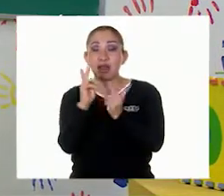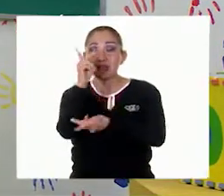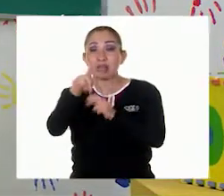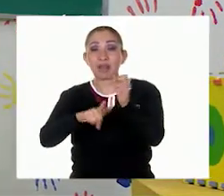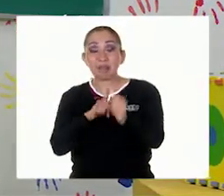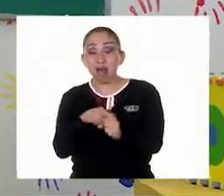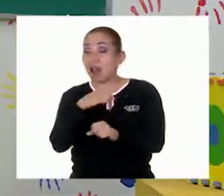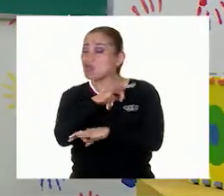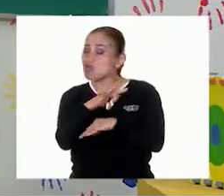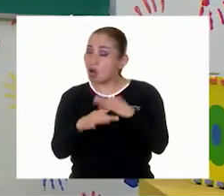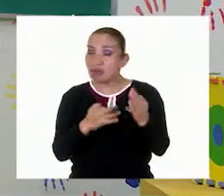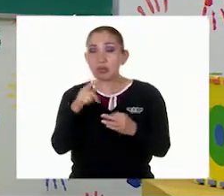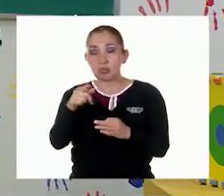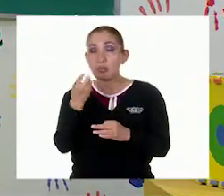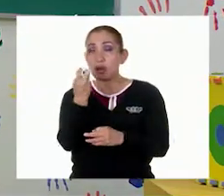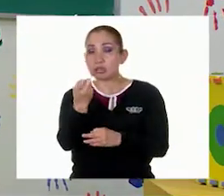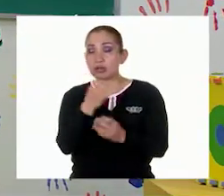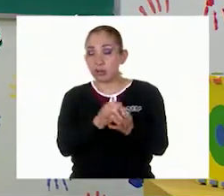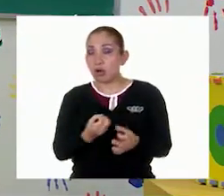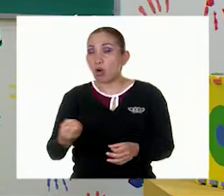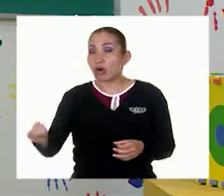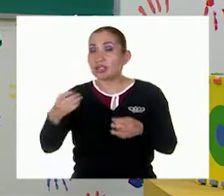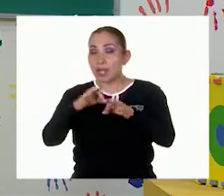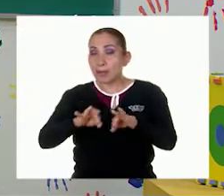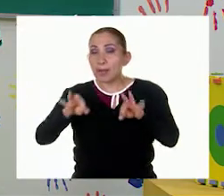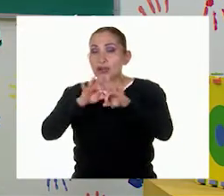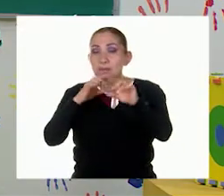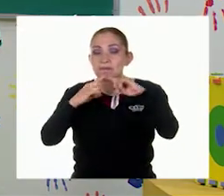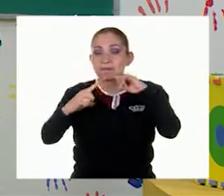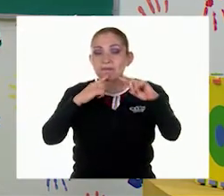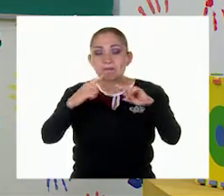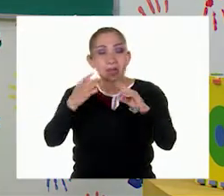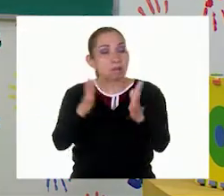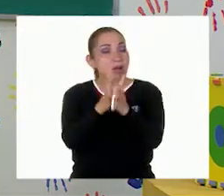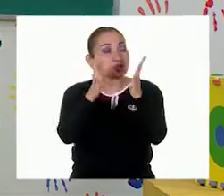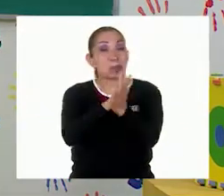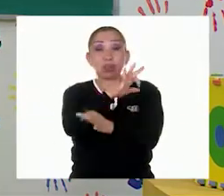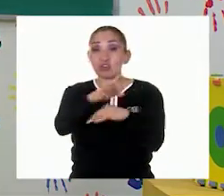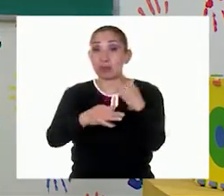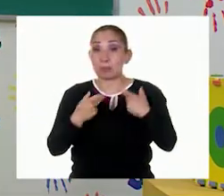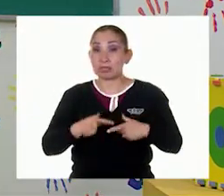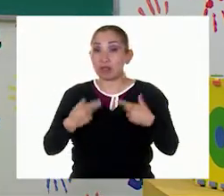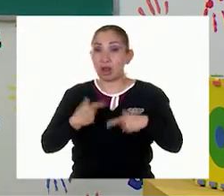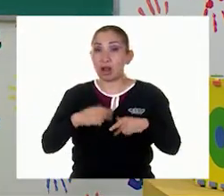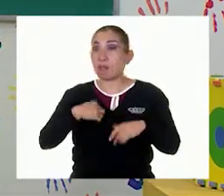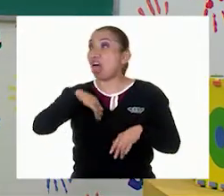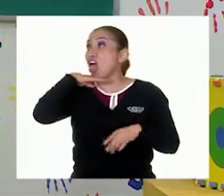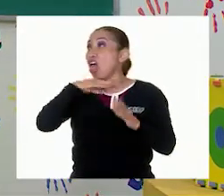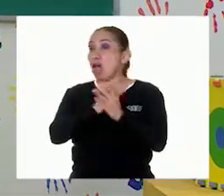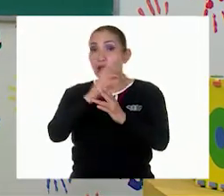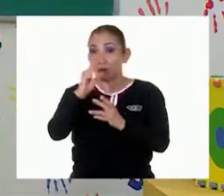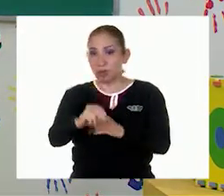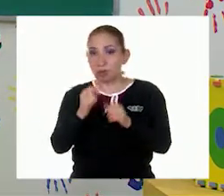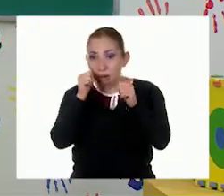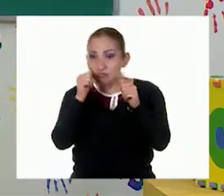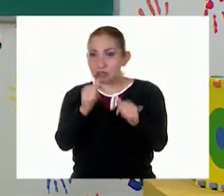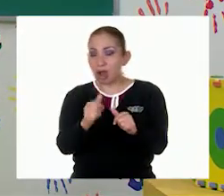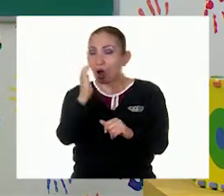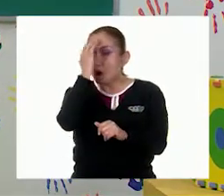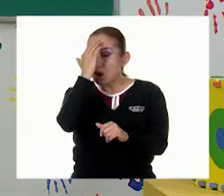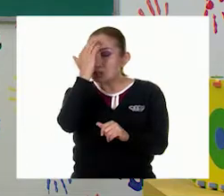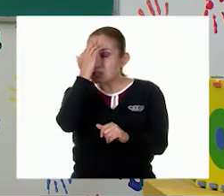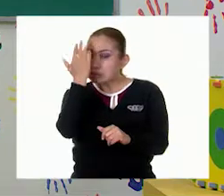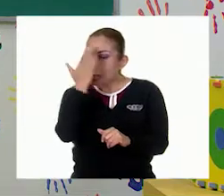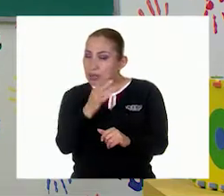la organización y sobre todo la participación de toda la sociedad frente a ellos. Actuar con conocimiento y